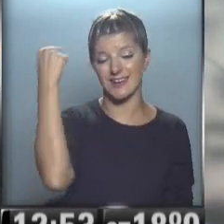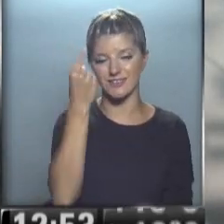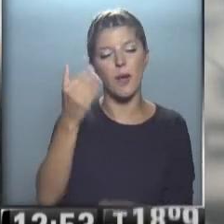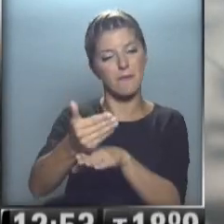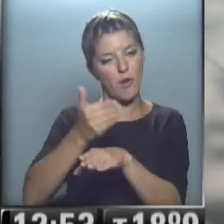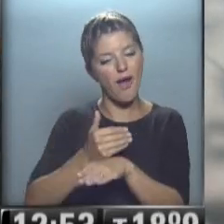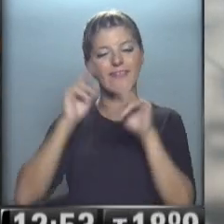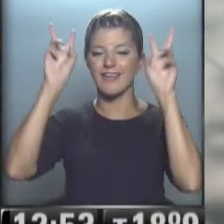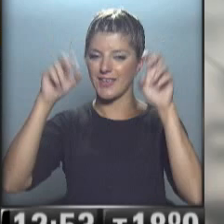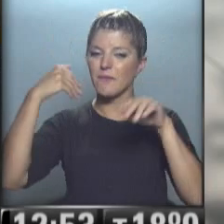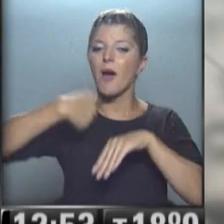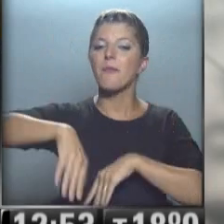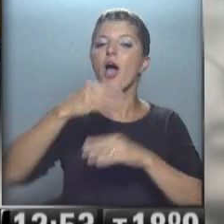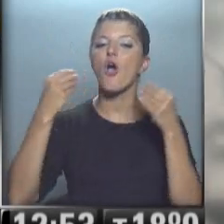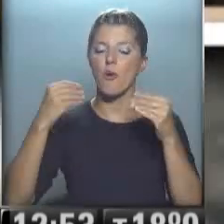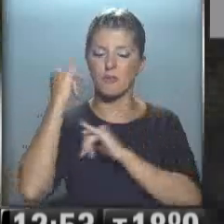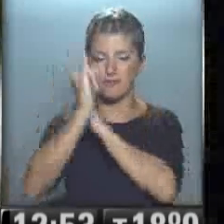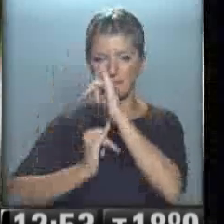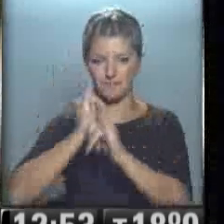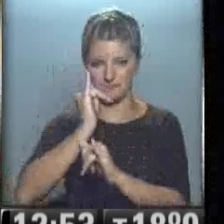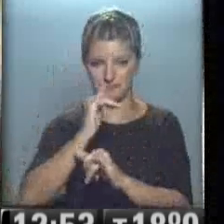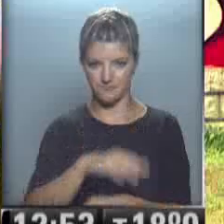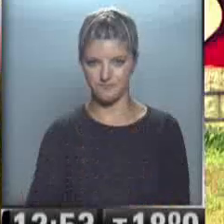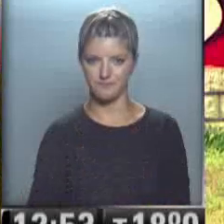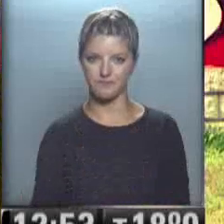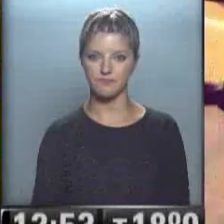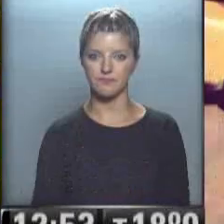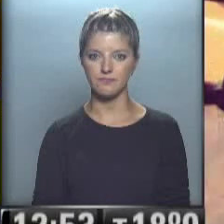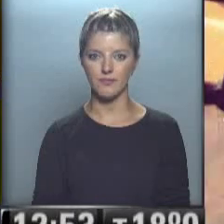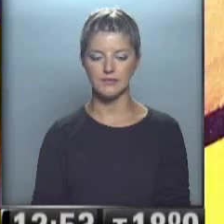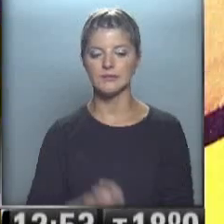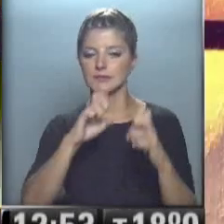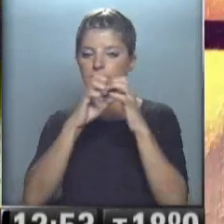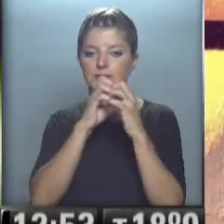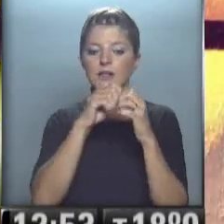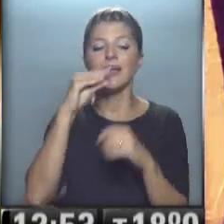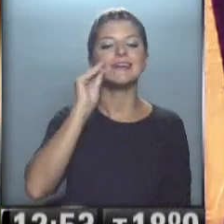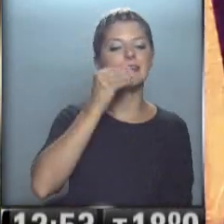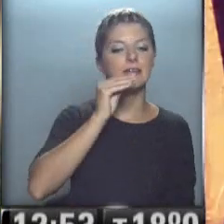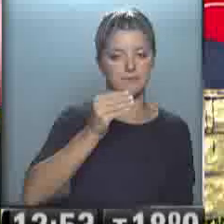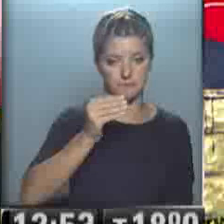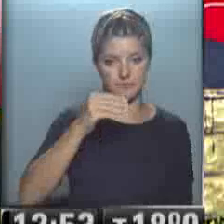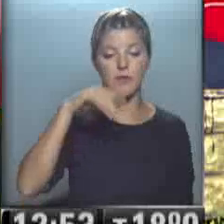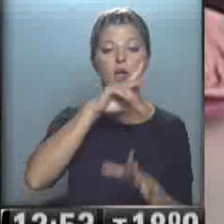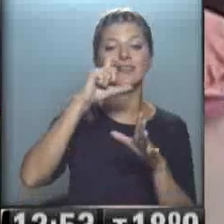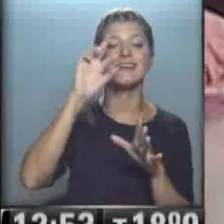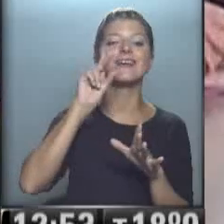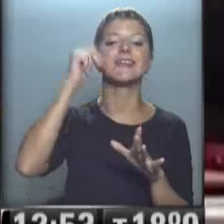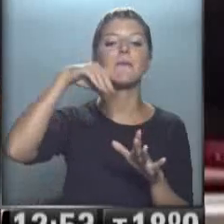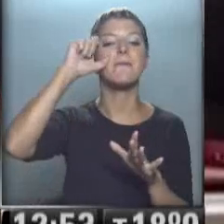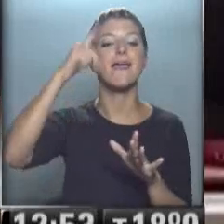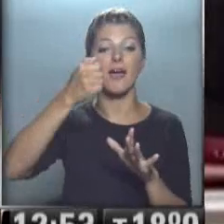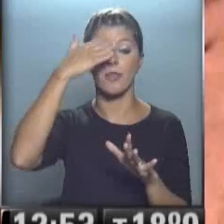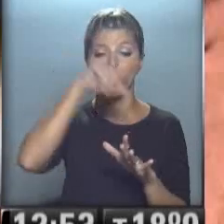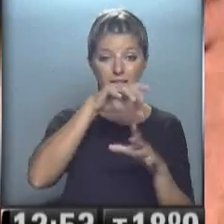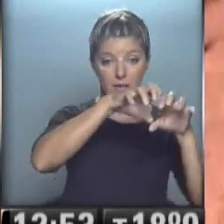recordarles los temas que vamos a desarrollar en los próximos bloques tensión en crimea tras la anexión de la Península a